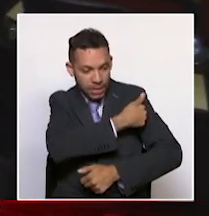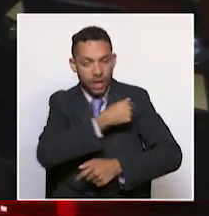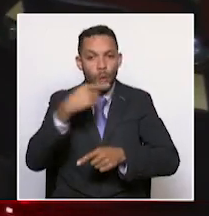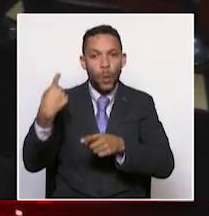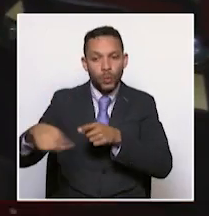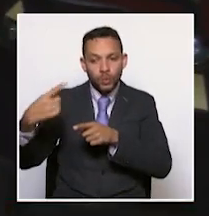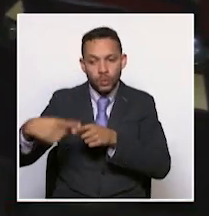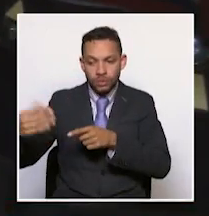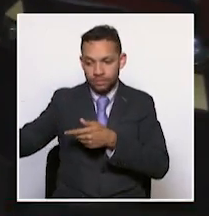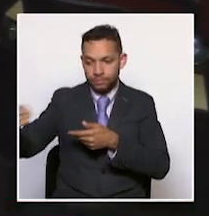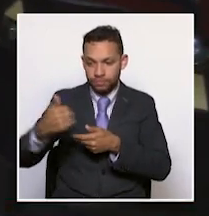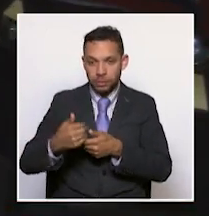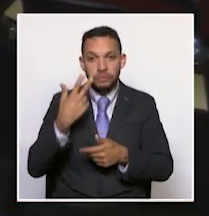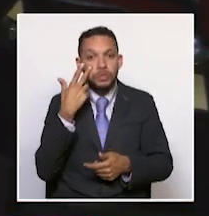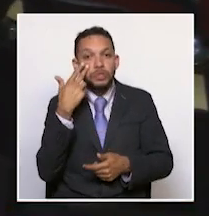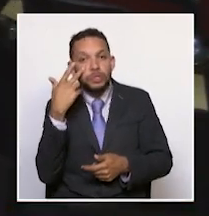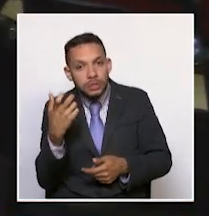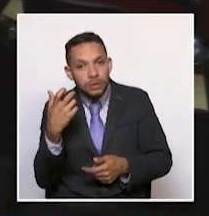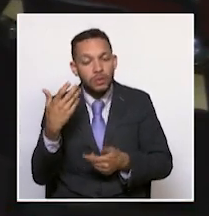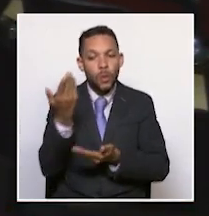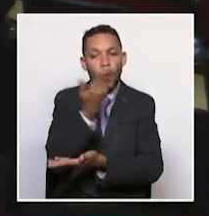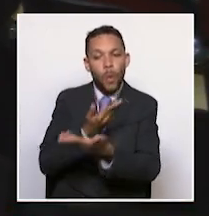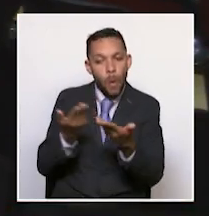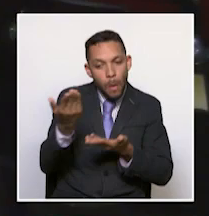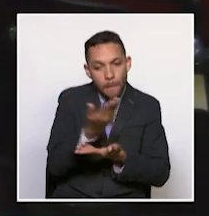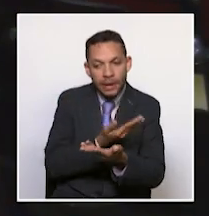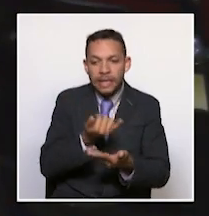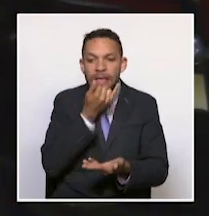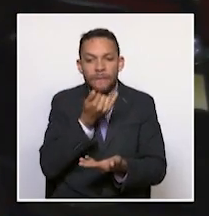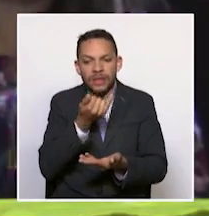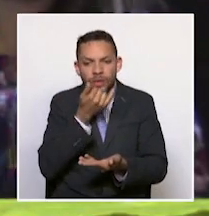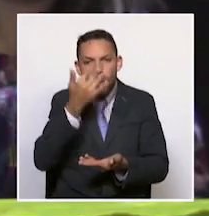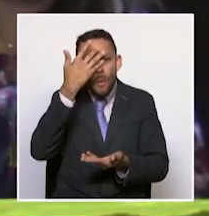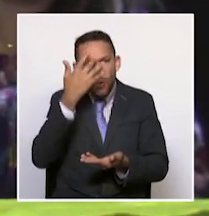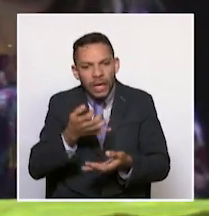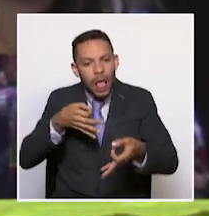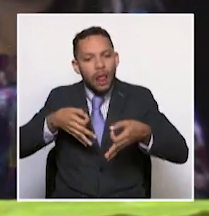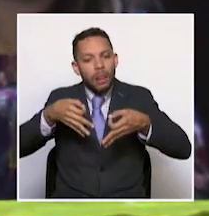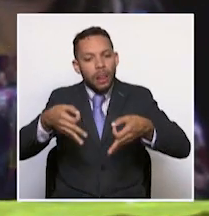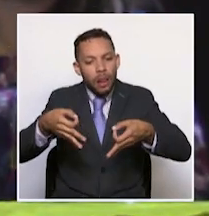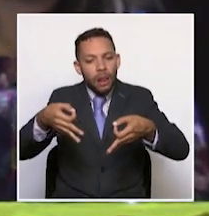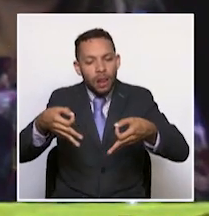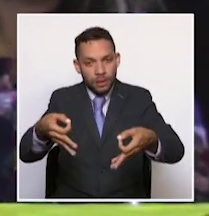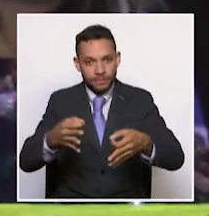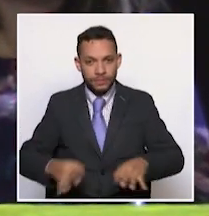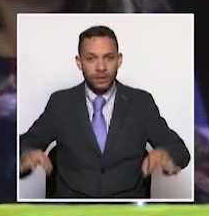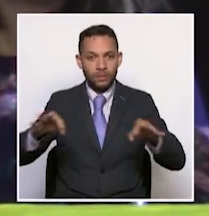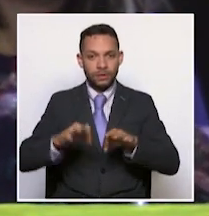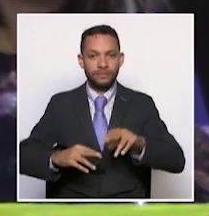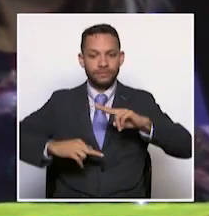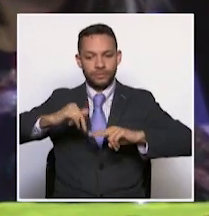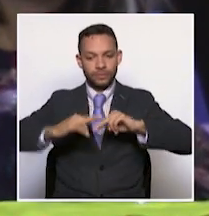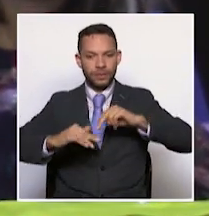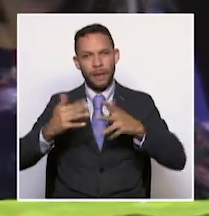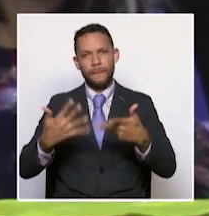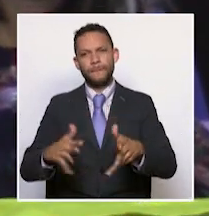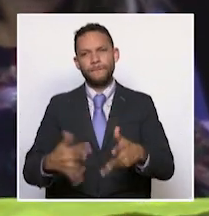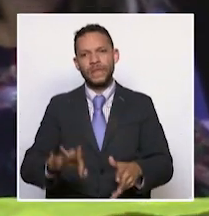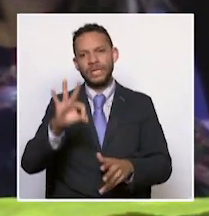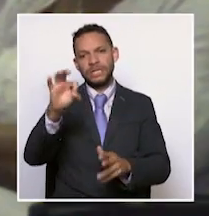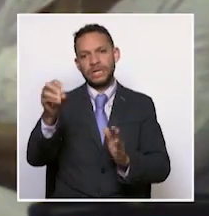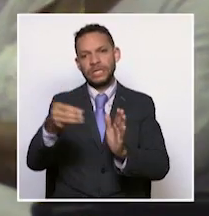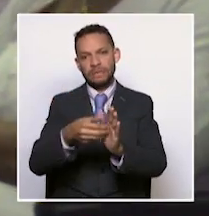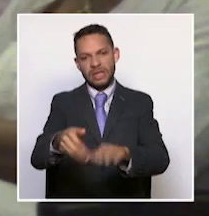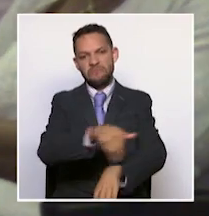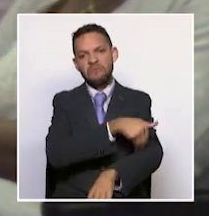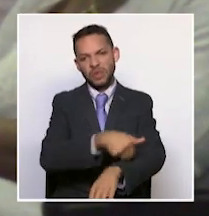pues muy chévere, que compartan con la comunidad, que le expliquen. La construcción de los colegios significa una inversión cercana a los 30.000 millones